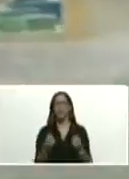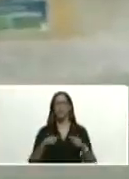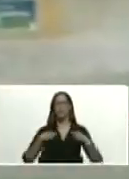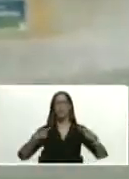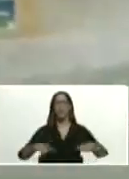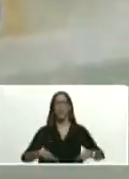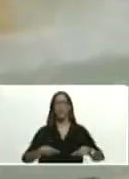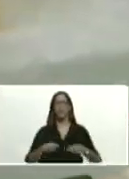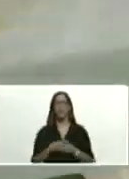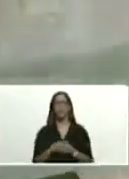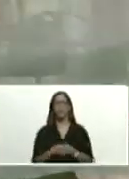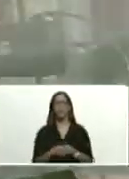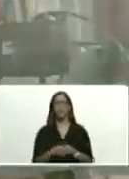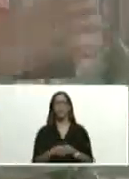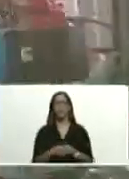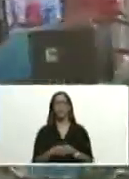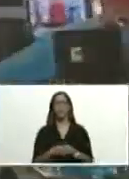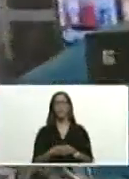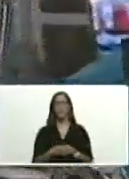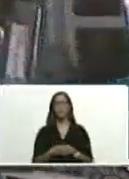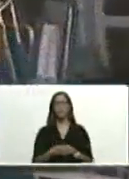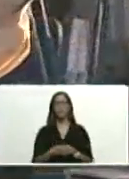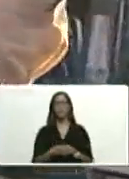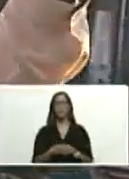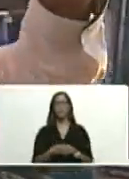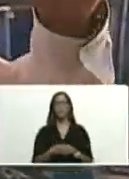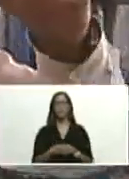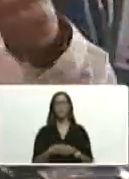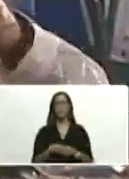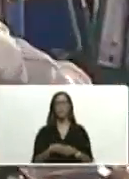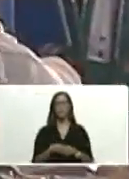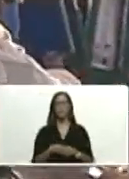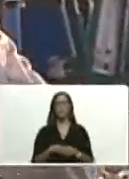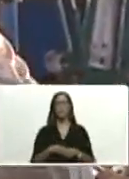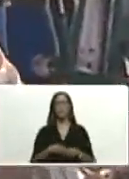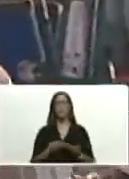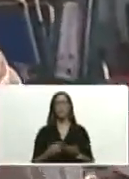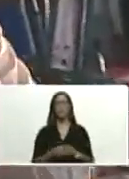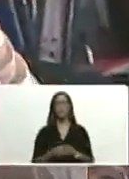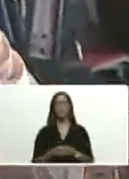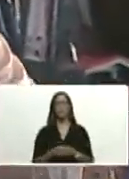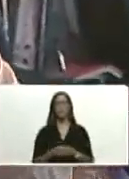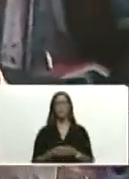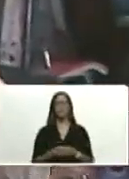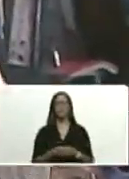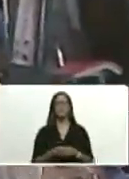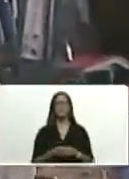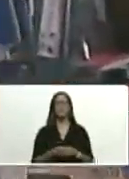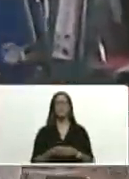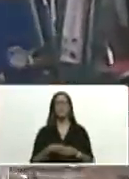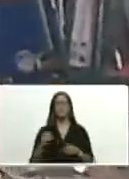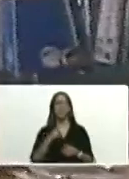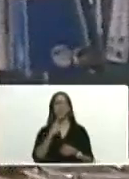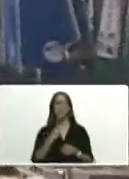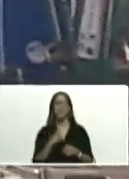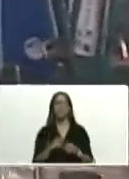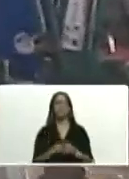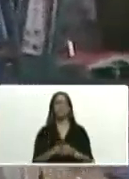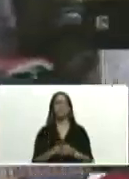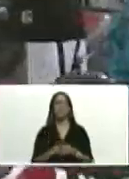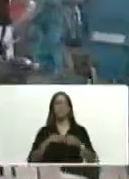prima fue ínfimo para fabricar agradezco toda esta información Venezuela aquí estamos acudillo qué me dices túdillo